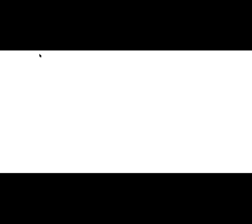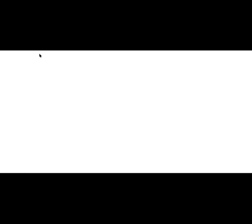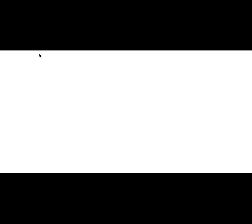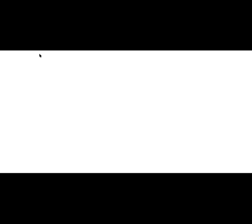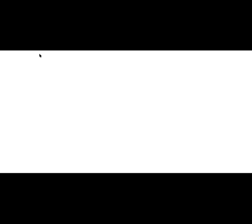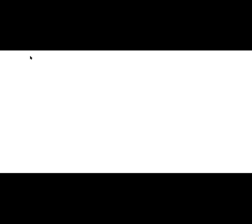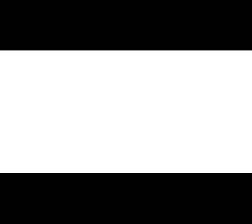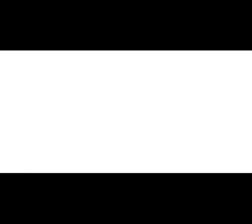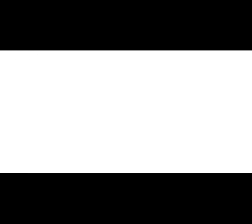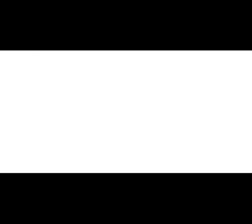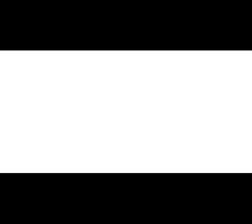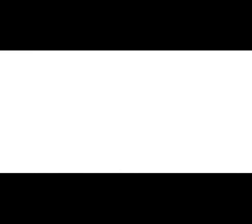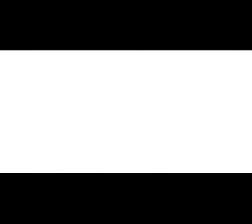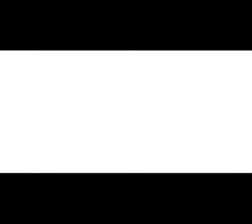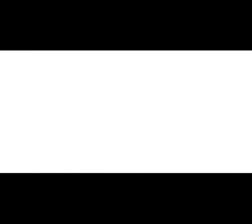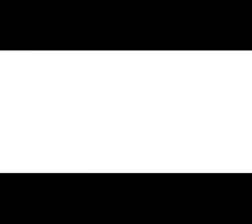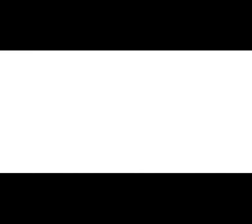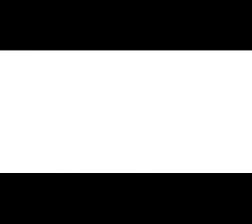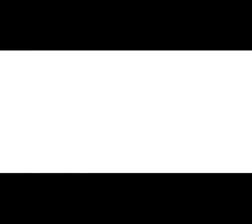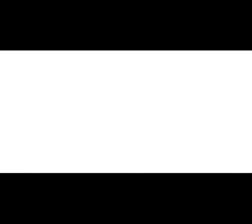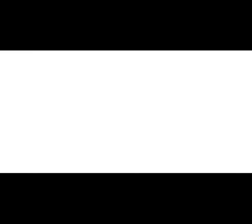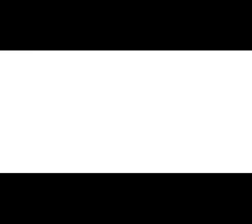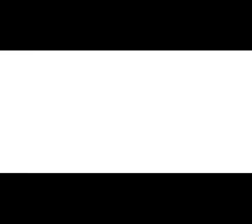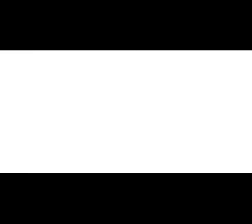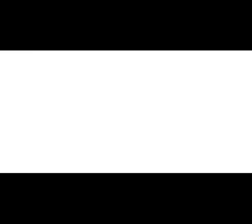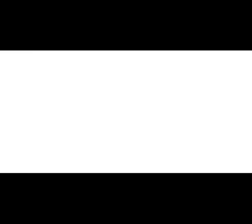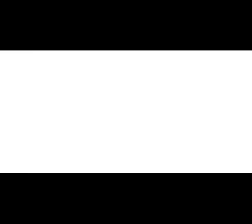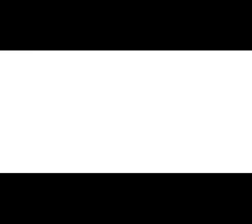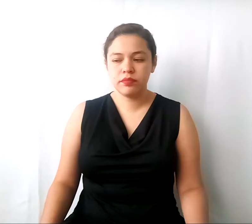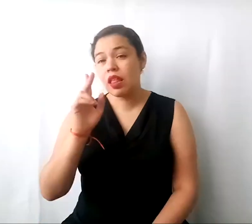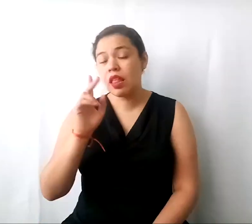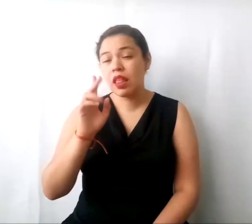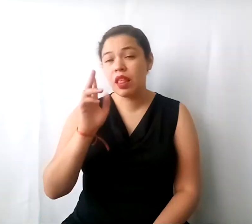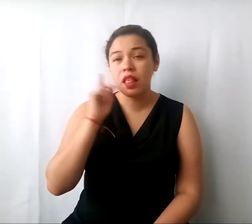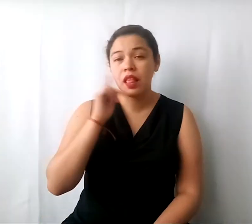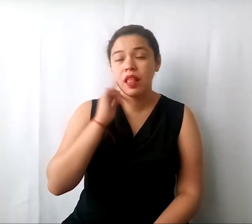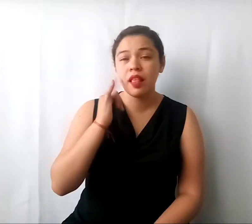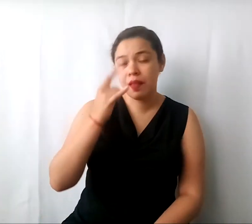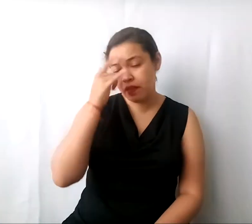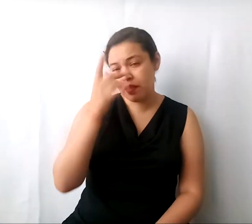A ver, vamos a tratar de enviarla. Voy a dejar de compartir.